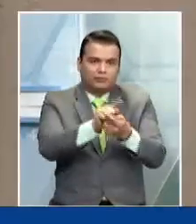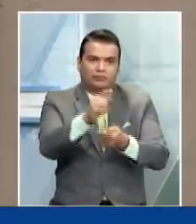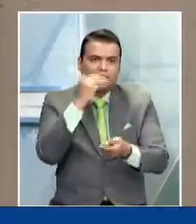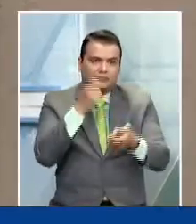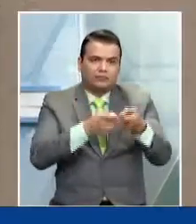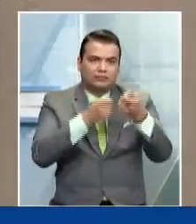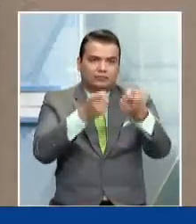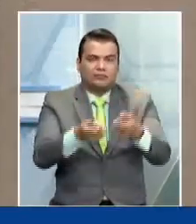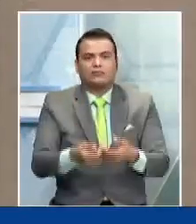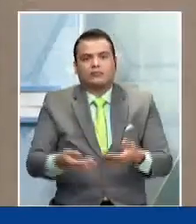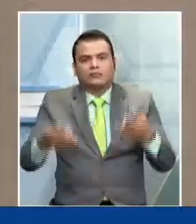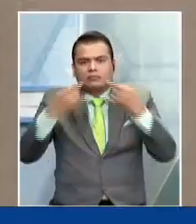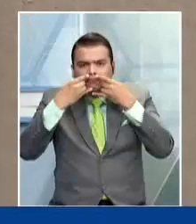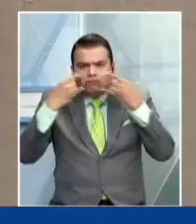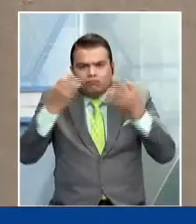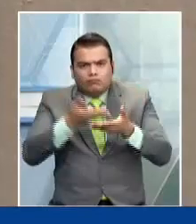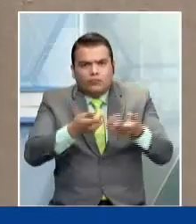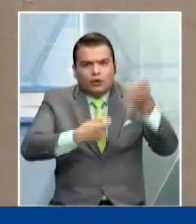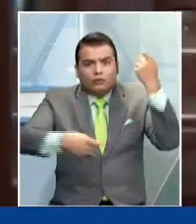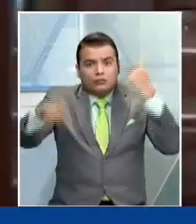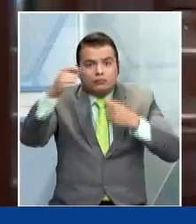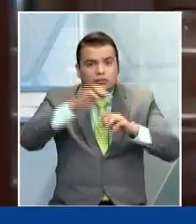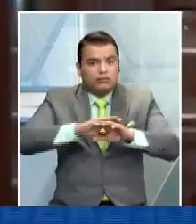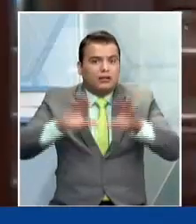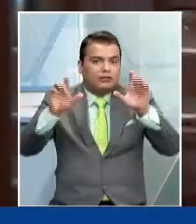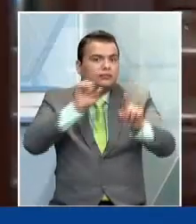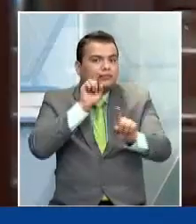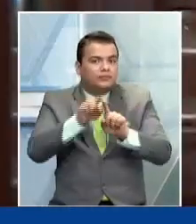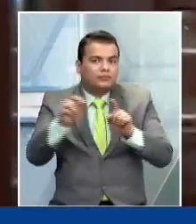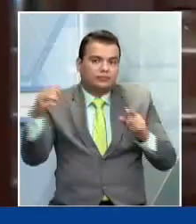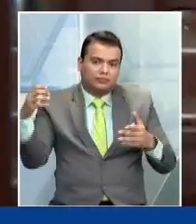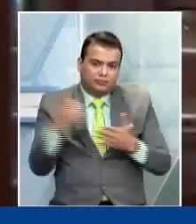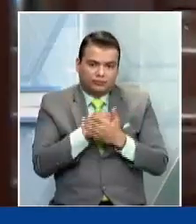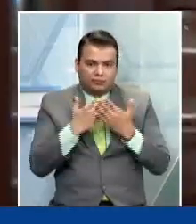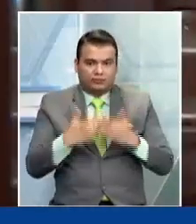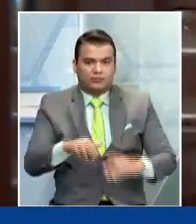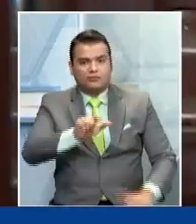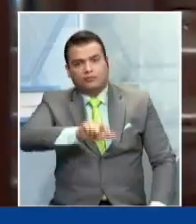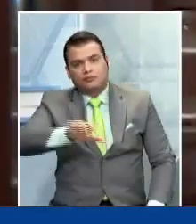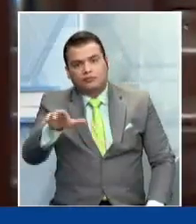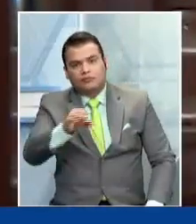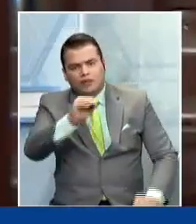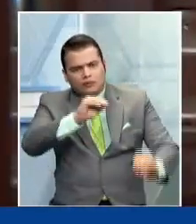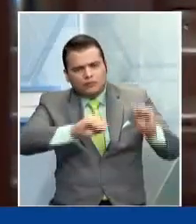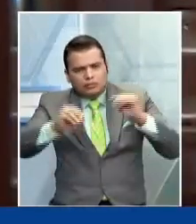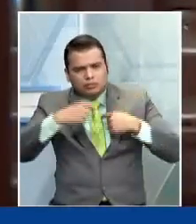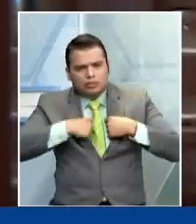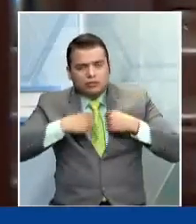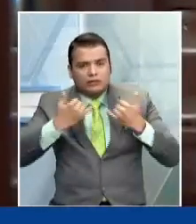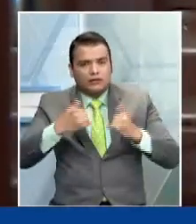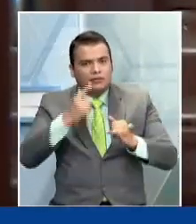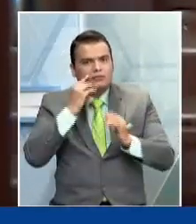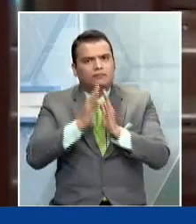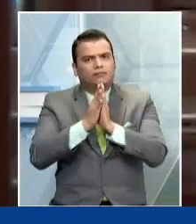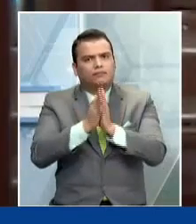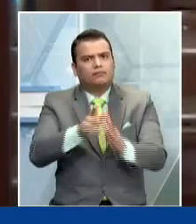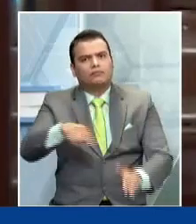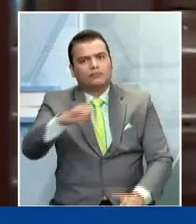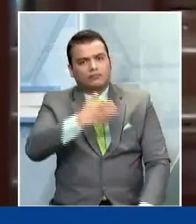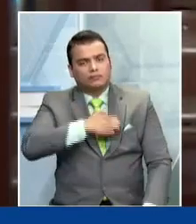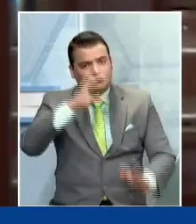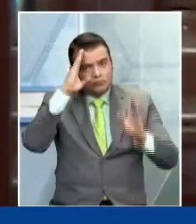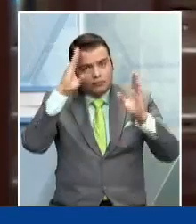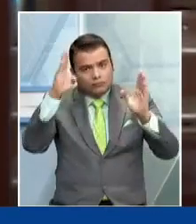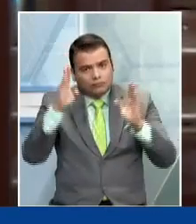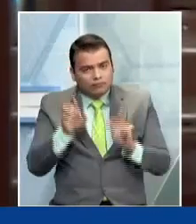seguimos con la producción de tapabocas para mantenernos. Los diseñadores vallecaucanos piden a las autoridades que no los olviden y los tengan en cuenta en los